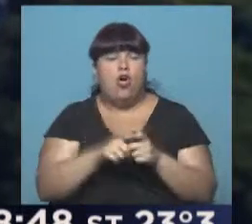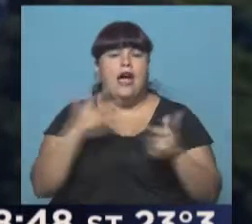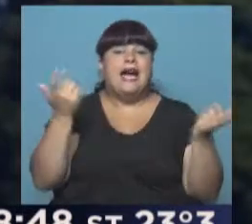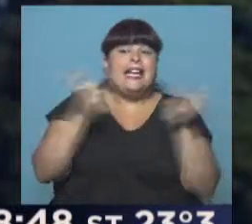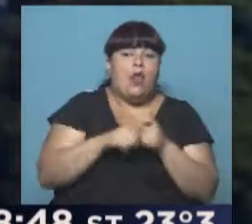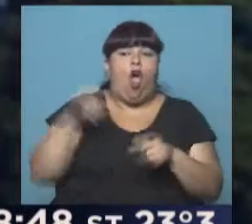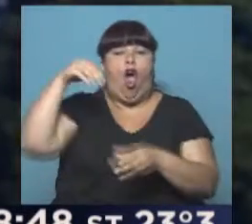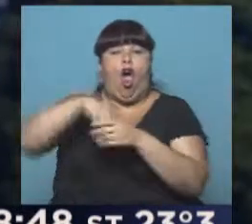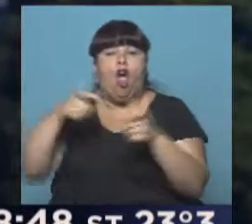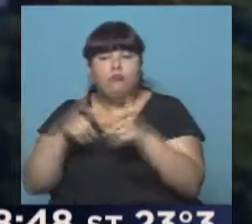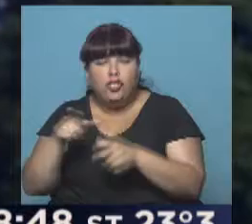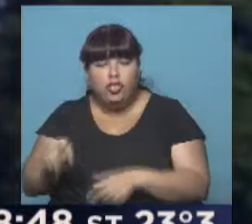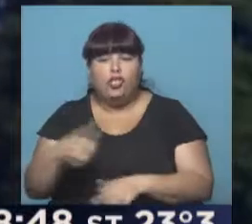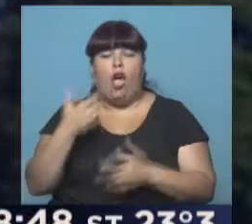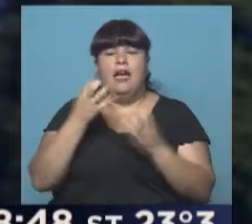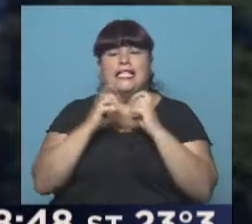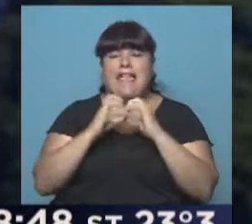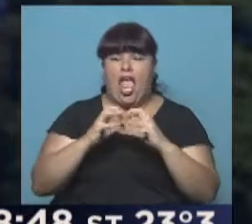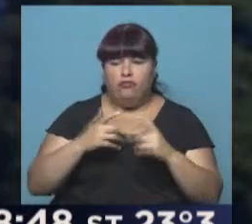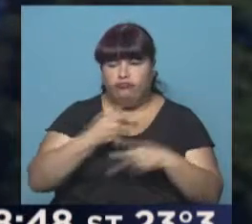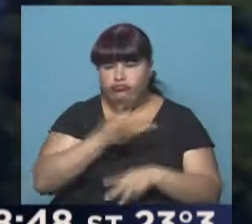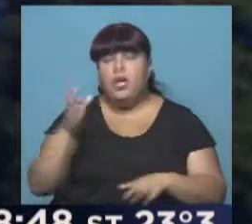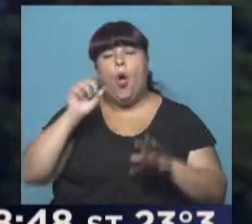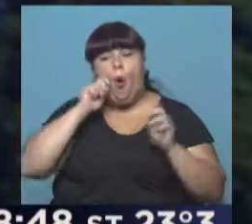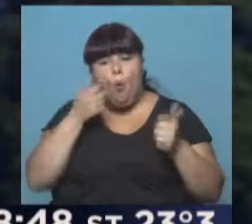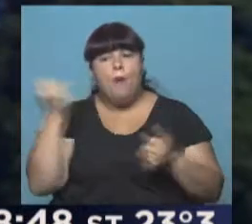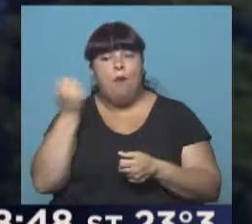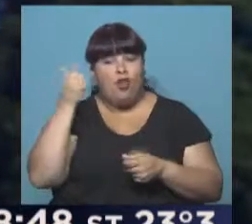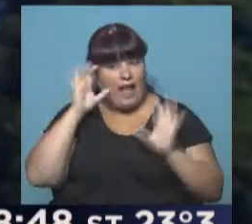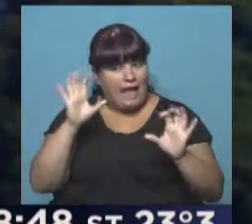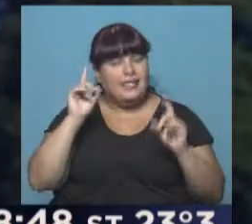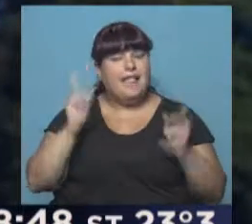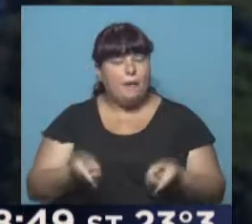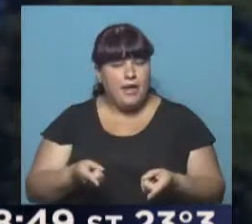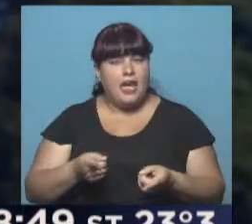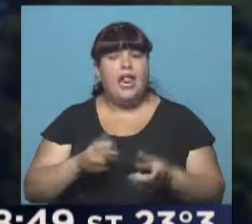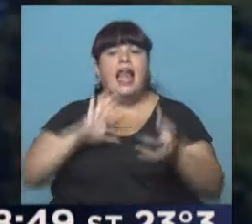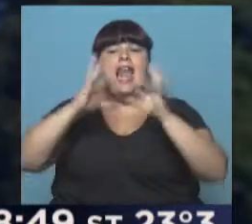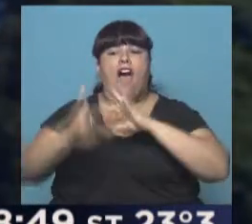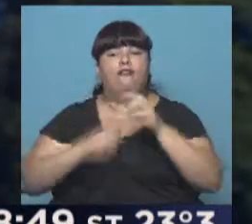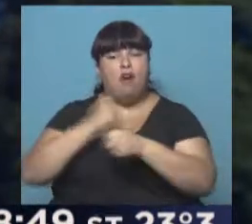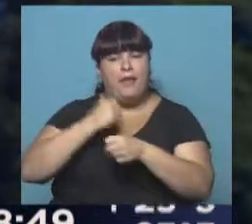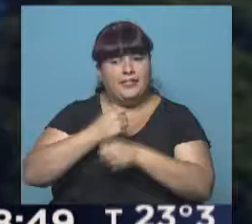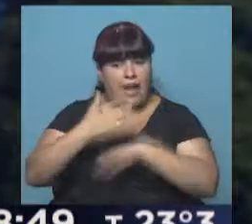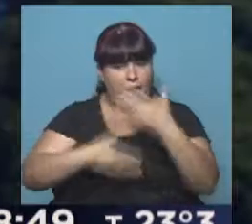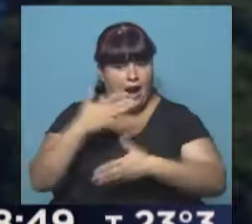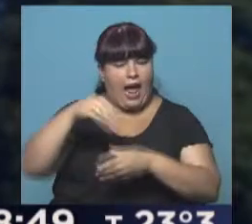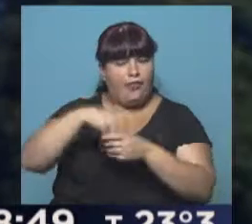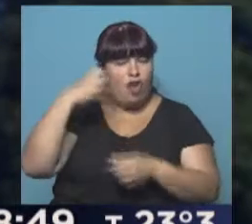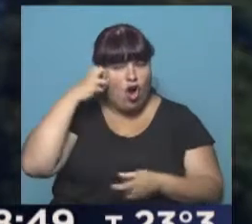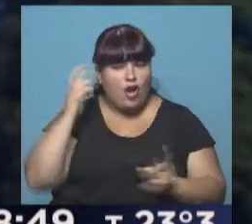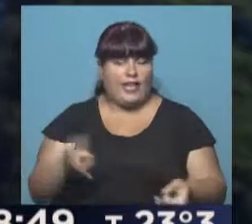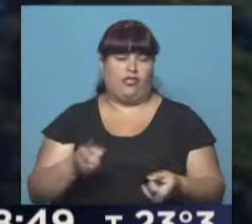de reuniones de comisión cantidad de sesiones siempre es bueno recalcar también el modo en que se llevó la actividad parlamentaria